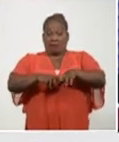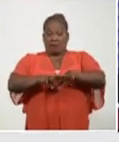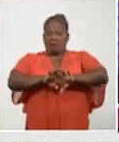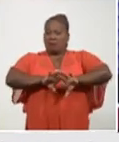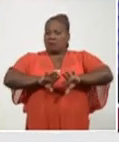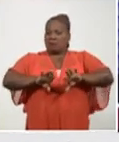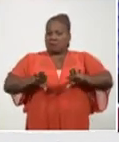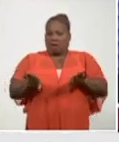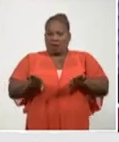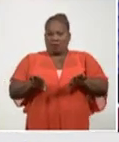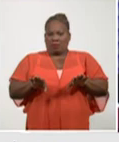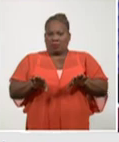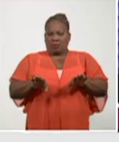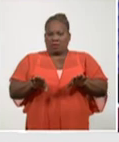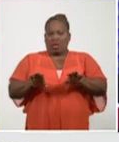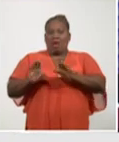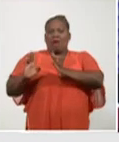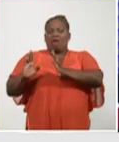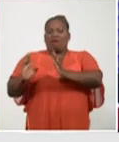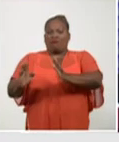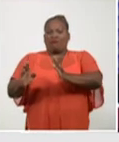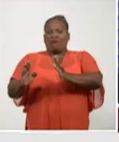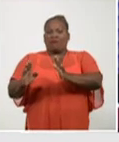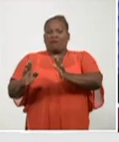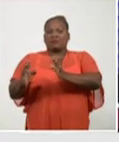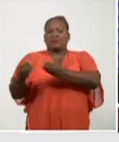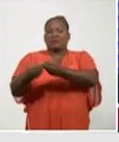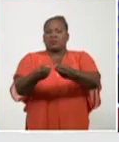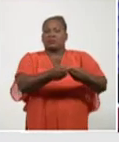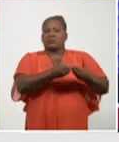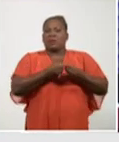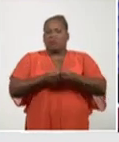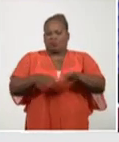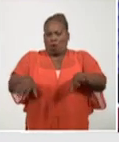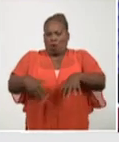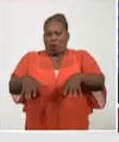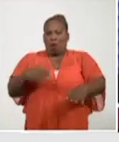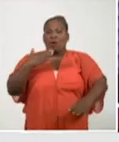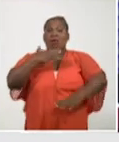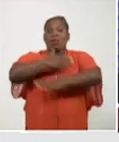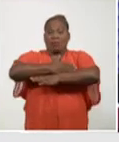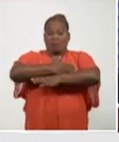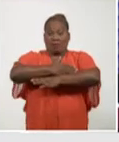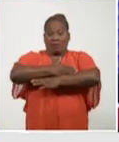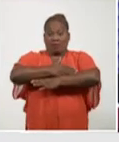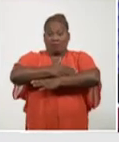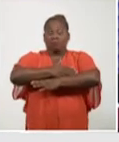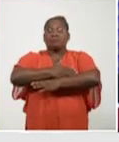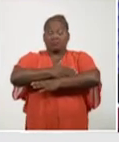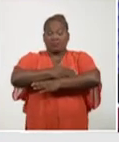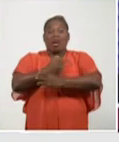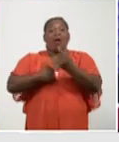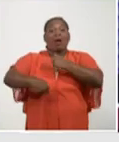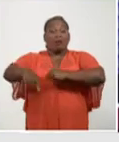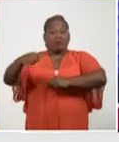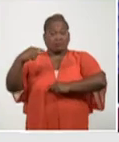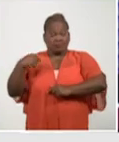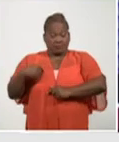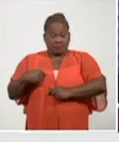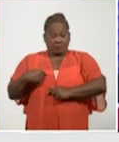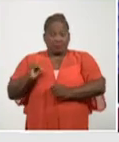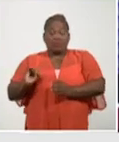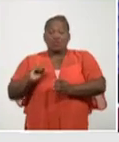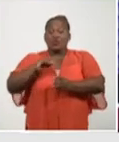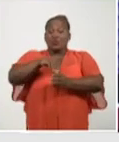pasado a la fase de transmisión autóctona limitada y en el día de ayer pues se incluyó por